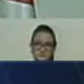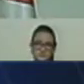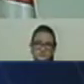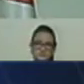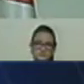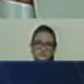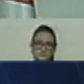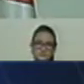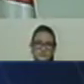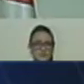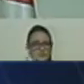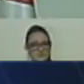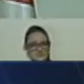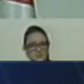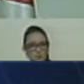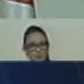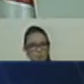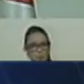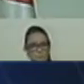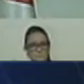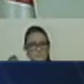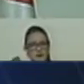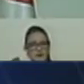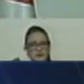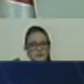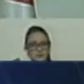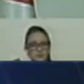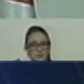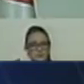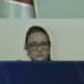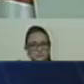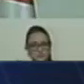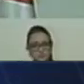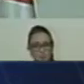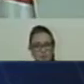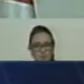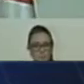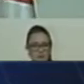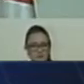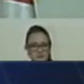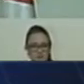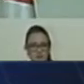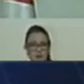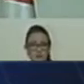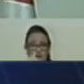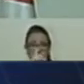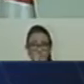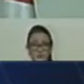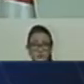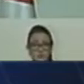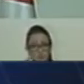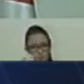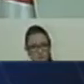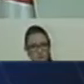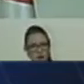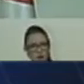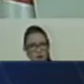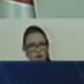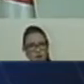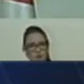di el segundo aumento salarial y estatique de este año. A ti te llegó, ¿verdad? Tú trabajas en